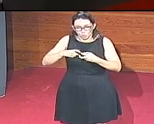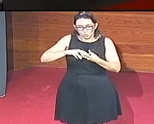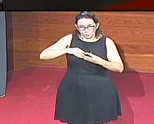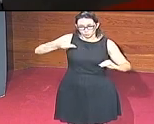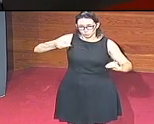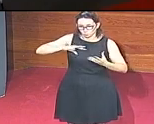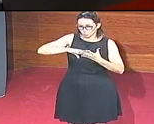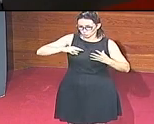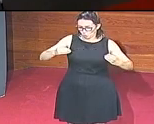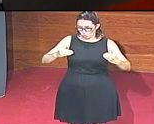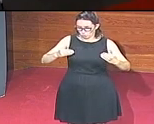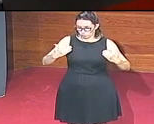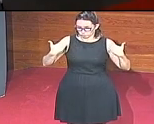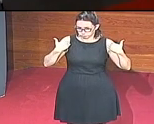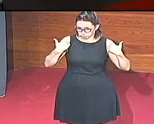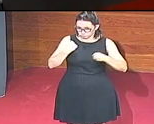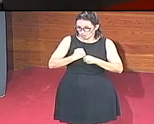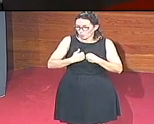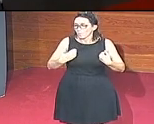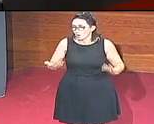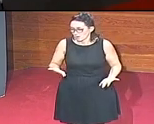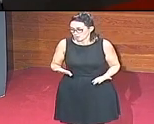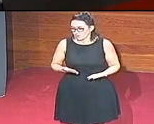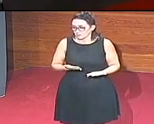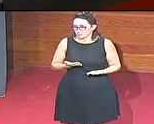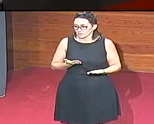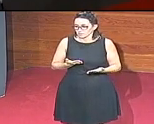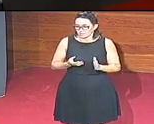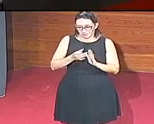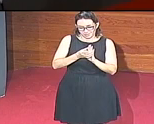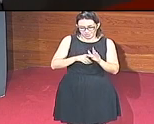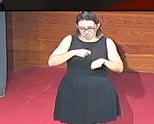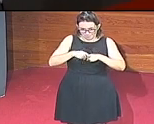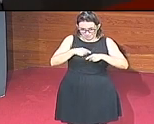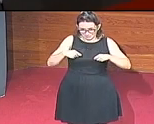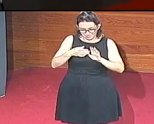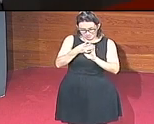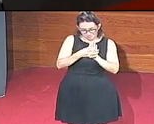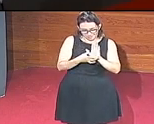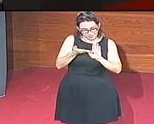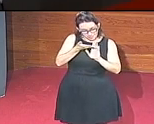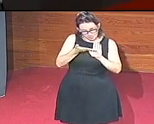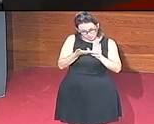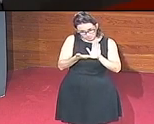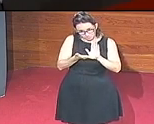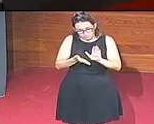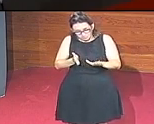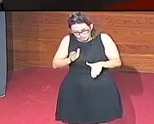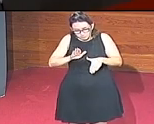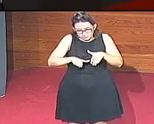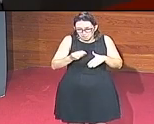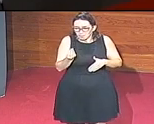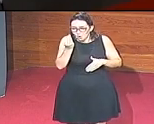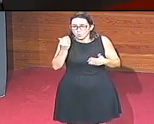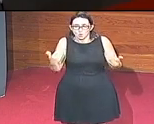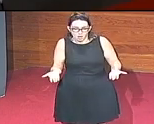una de las pisadas cuáles son las partes de una zapatilla cuál es la parte mejor para pisar pero puedes animar y puedes decir